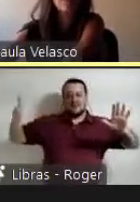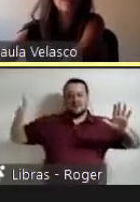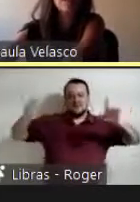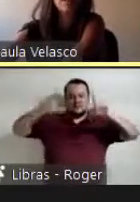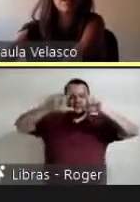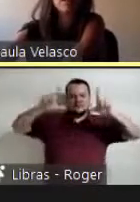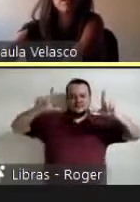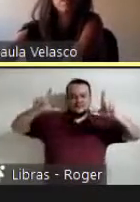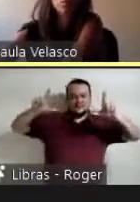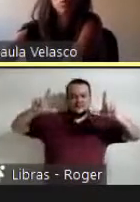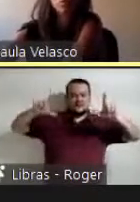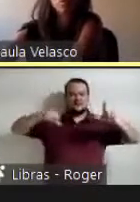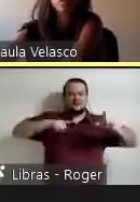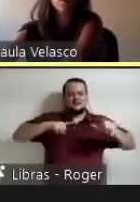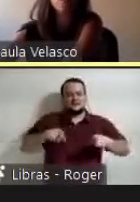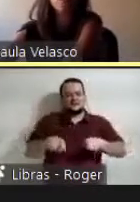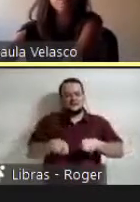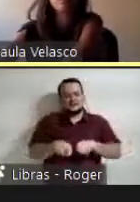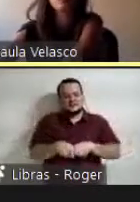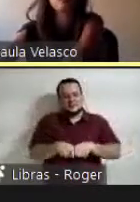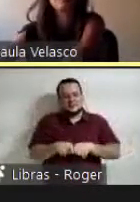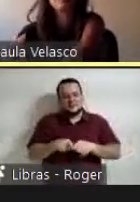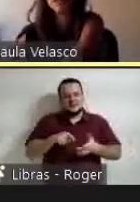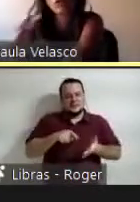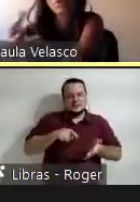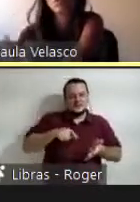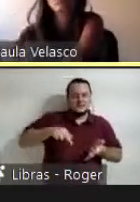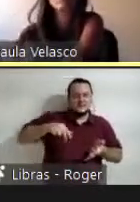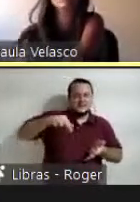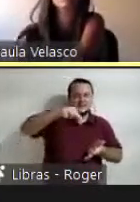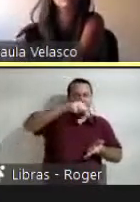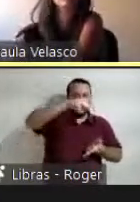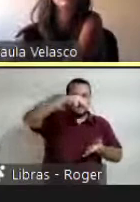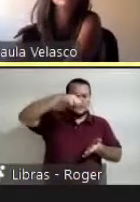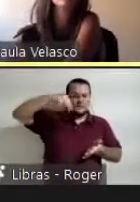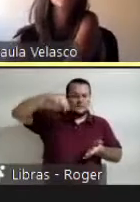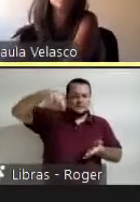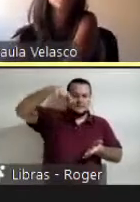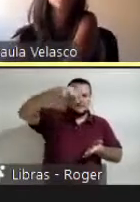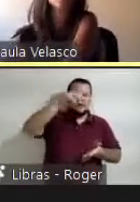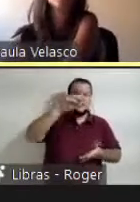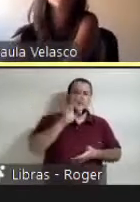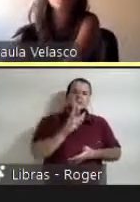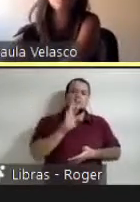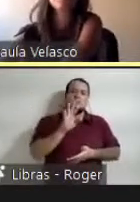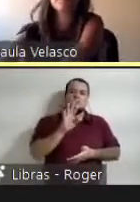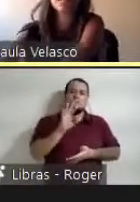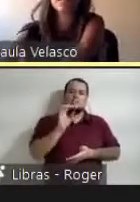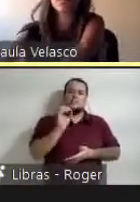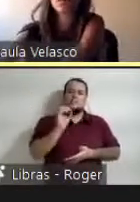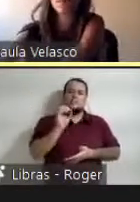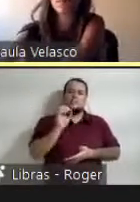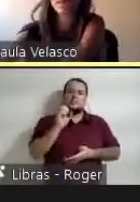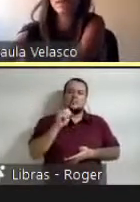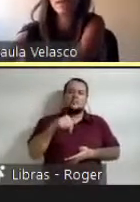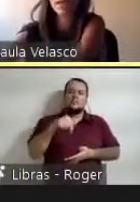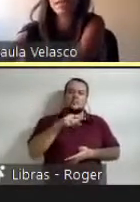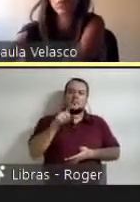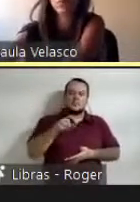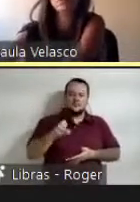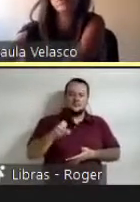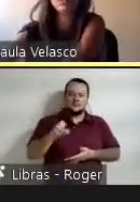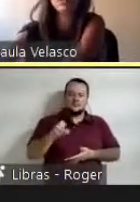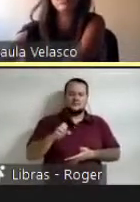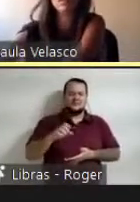helicoidales de bronce completan estos espacios verticales y se conectan en un sistema de pasarelas que forman parte